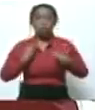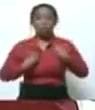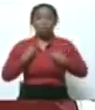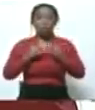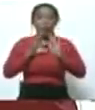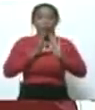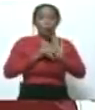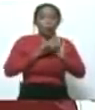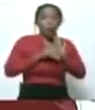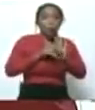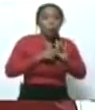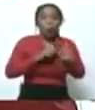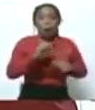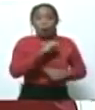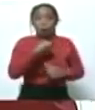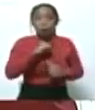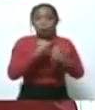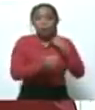robar.